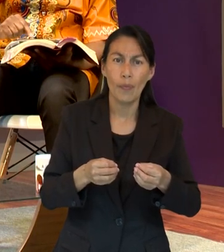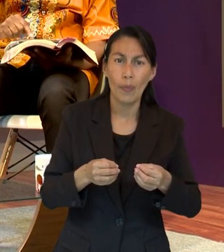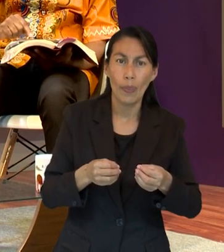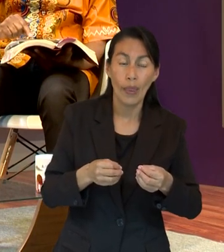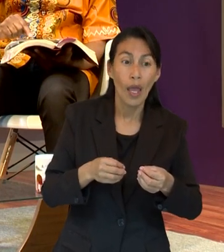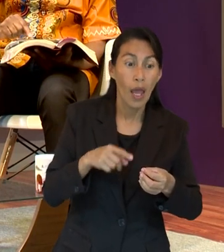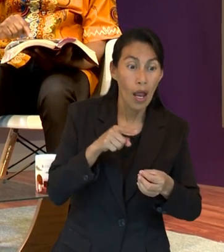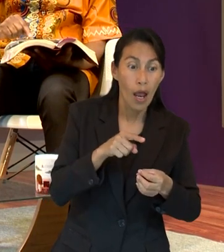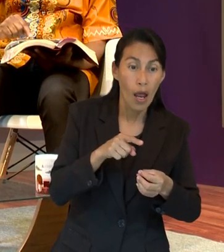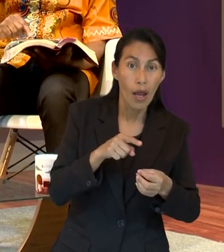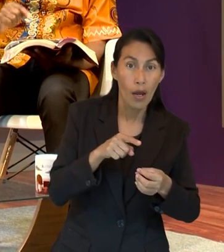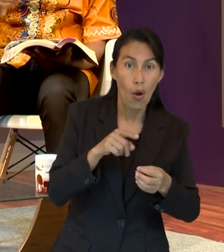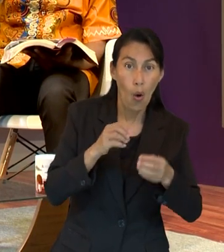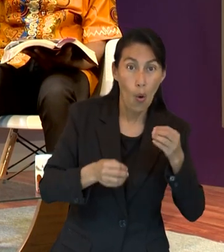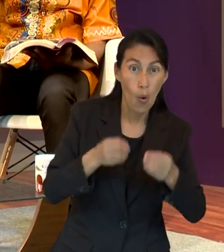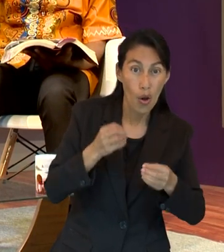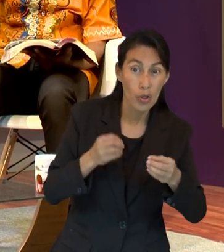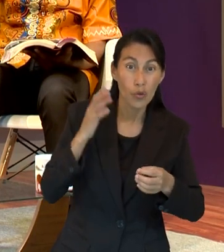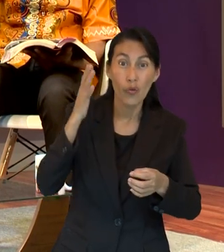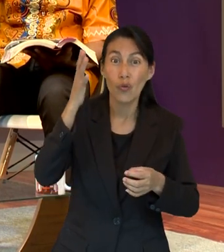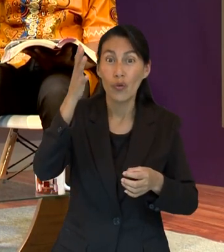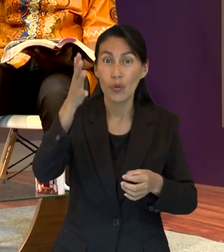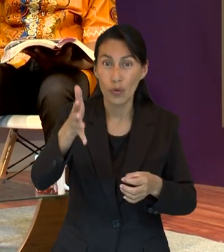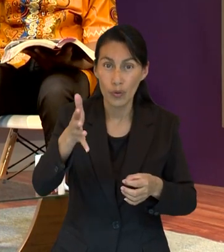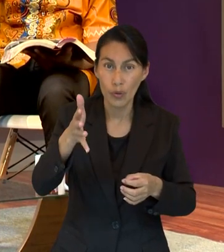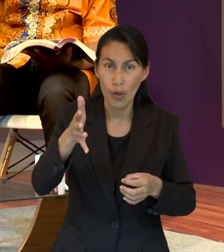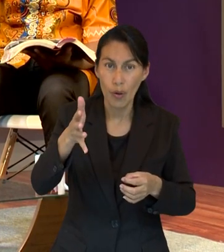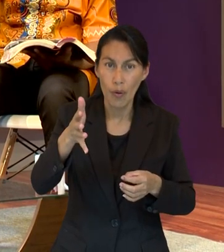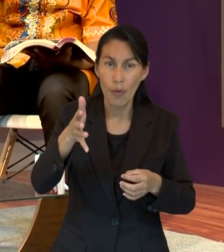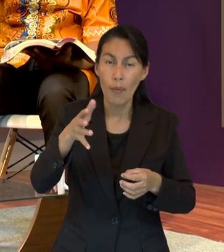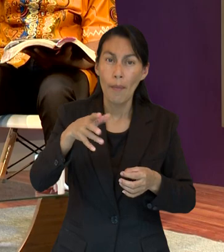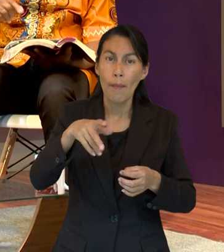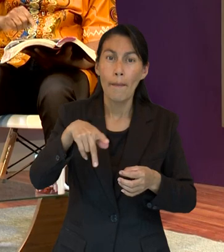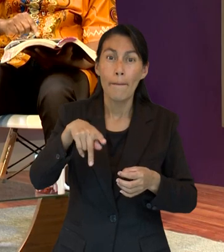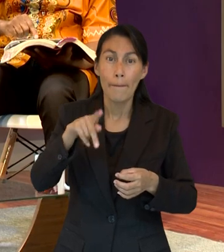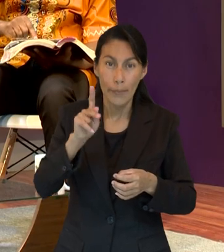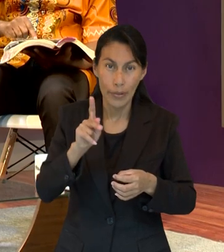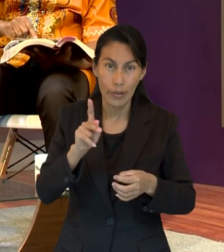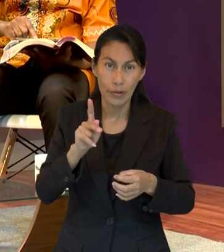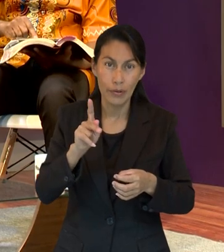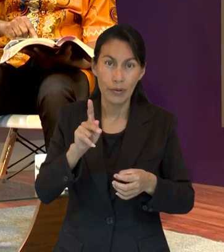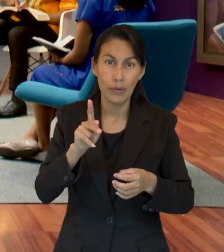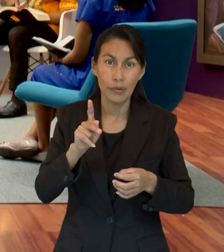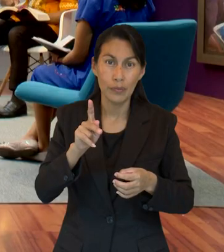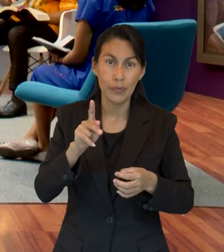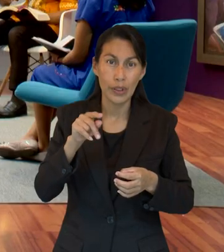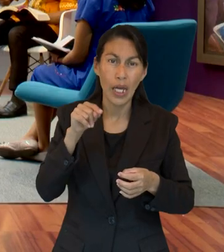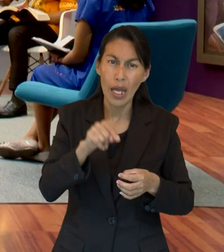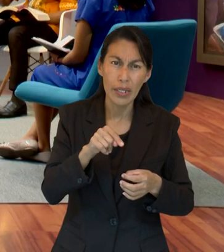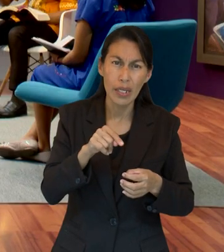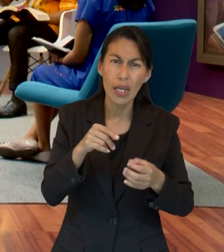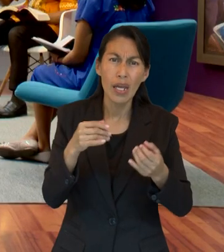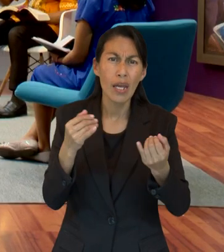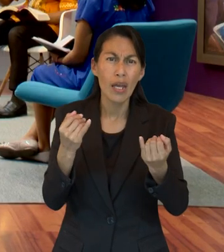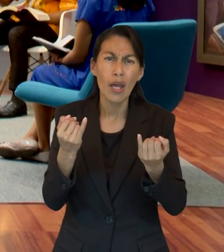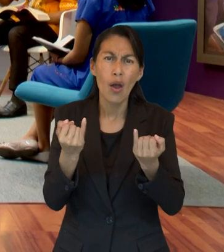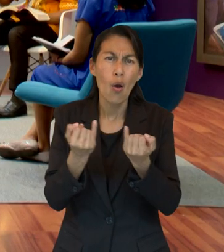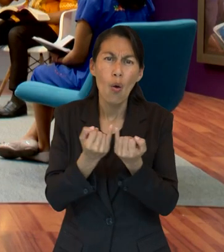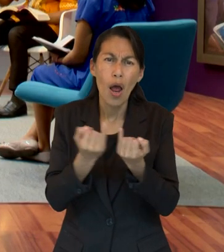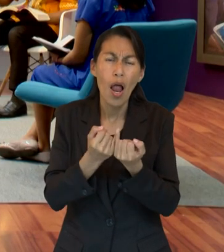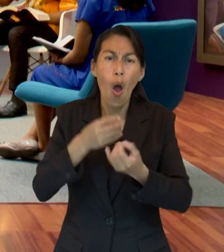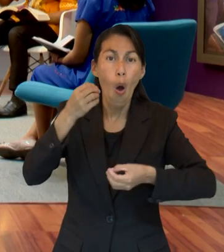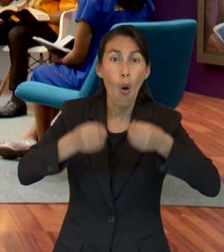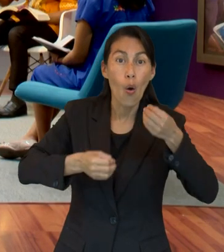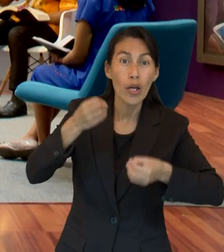pero además de ser un juicio para el futuro, la escena muestra